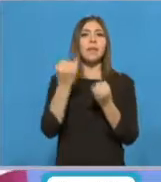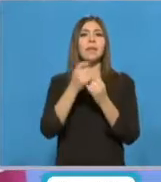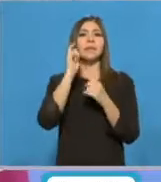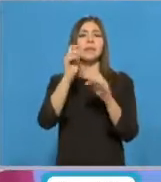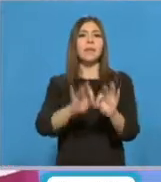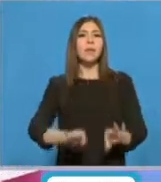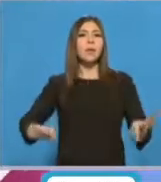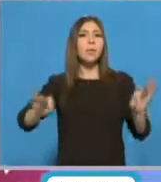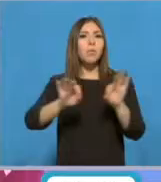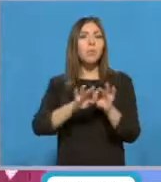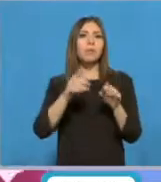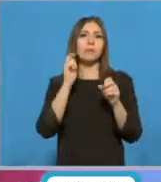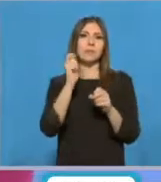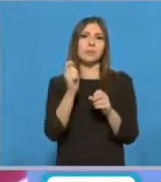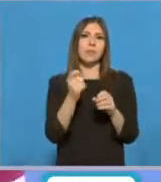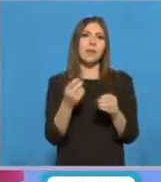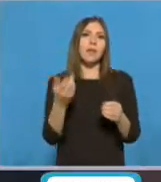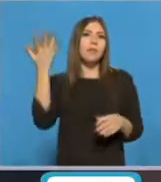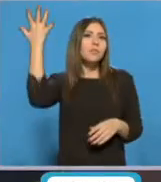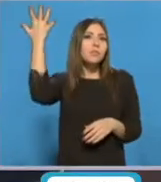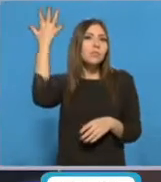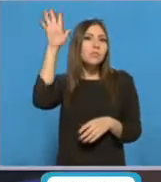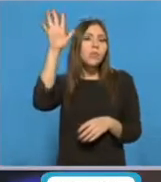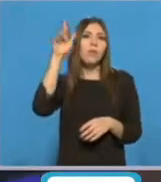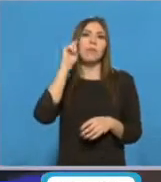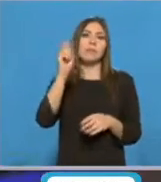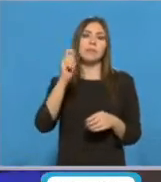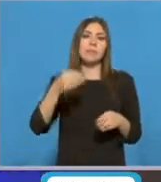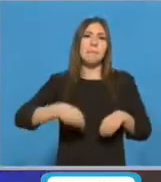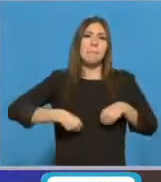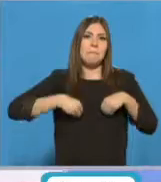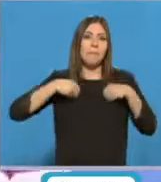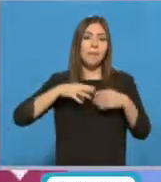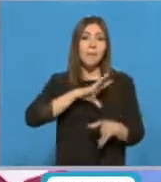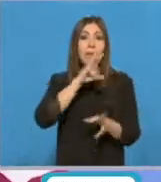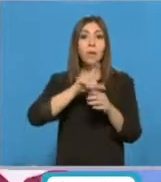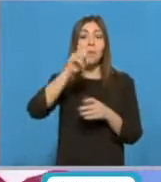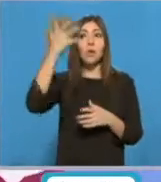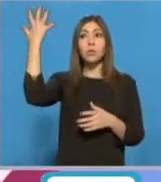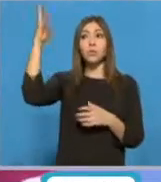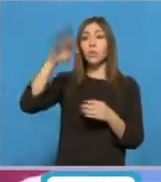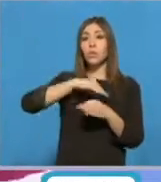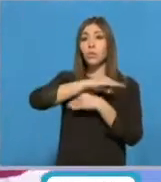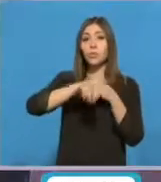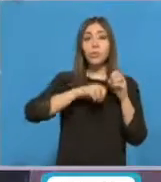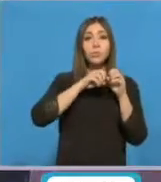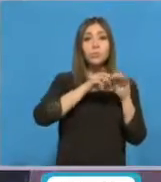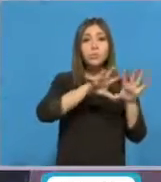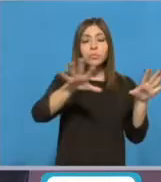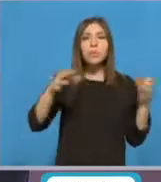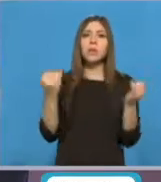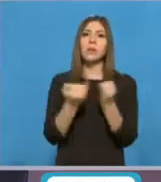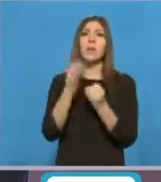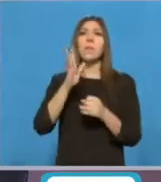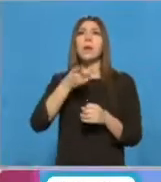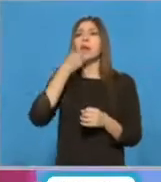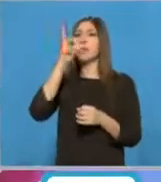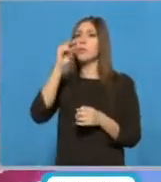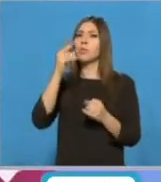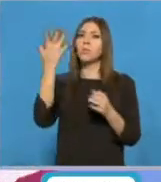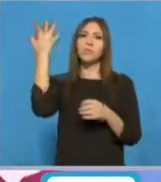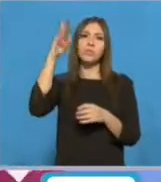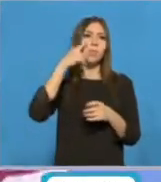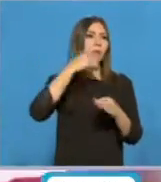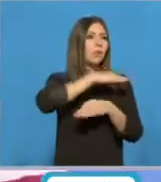vital que es el sol. El sol, cuando decimos el sol sale para todos, no es nada más un dicho, o sea, realmente sale por igual para todos, no